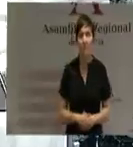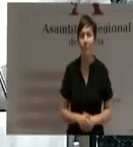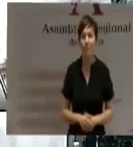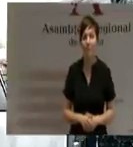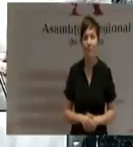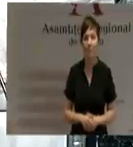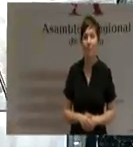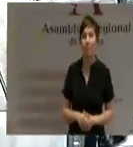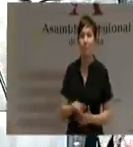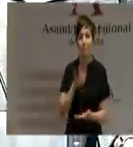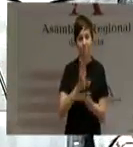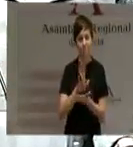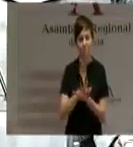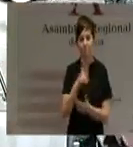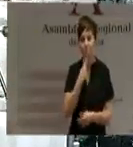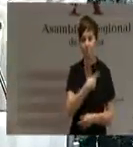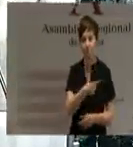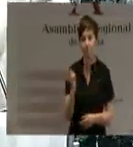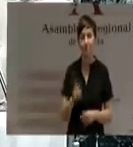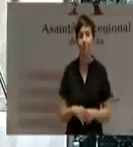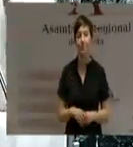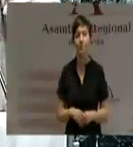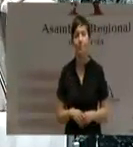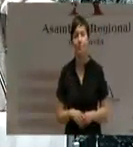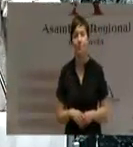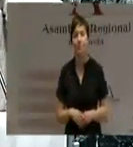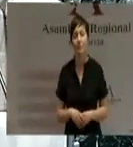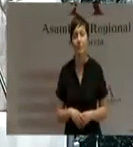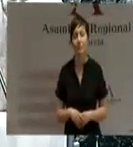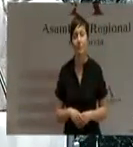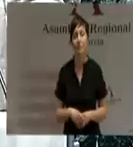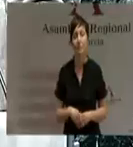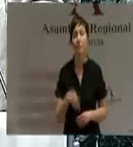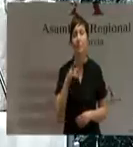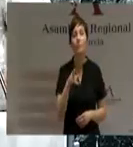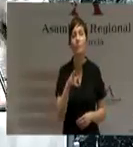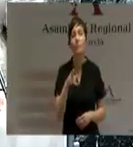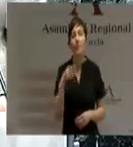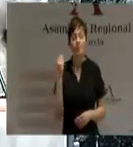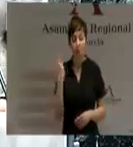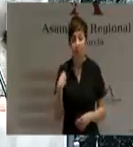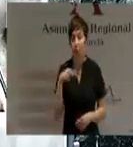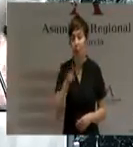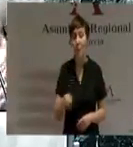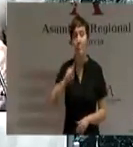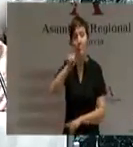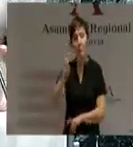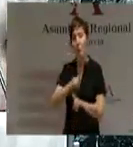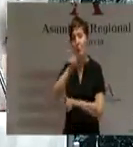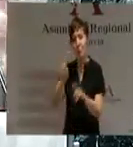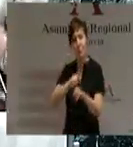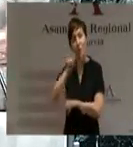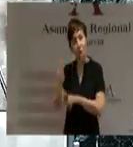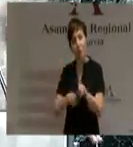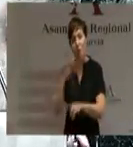tranquilos. Usted ha seguido sin dar respuesta a alguna de las preguntas que a nuestro juicio eran